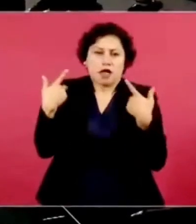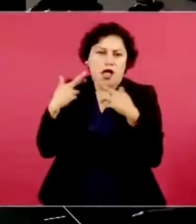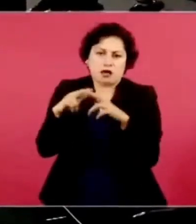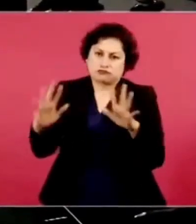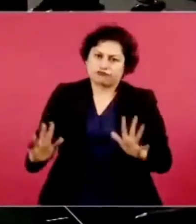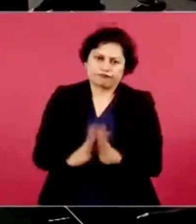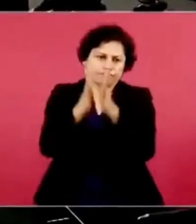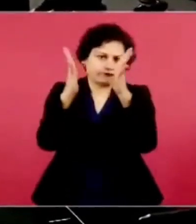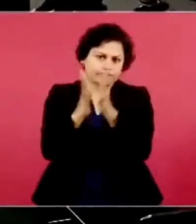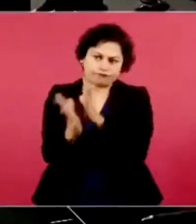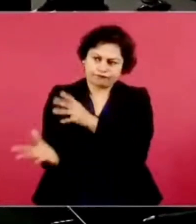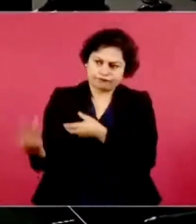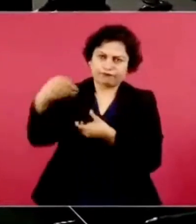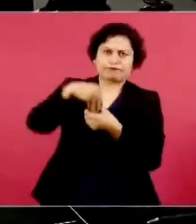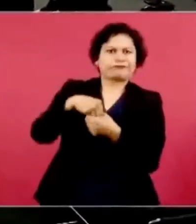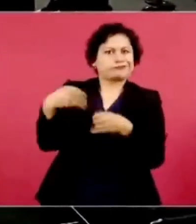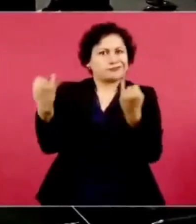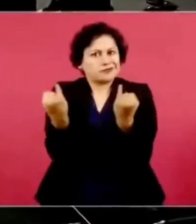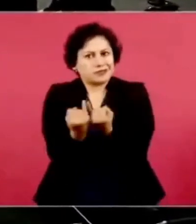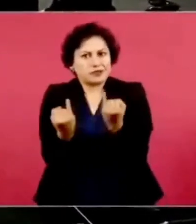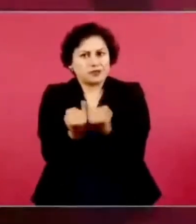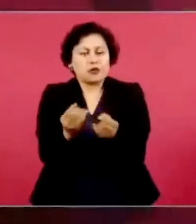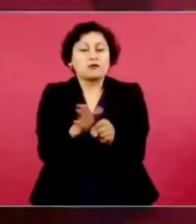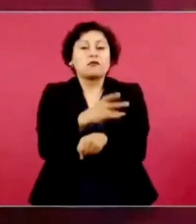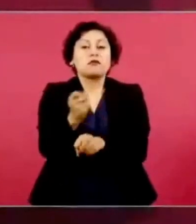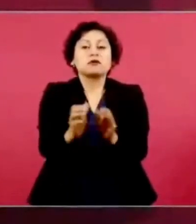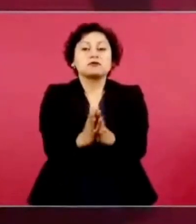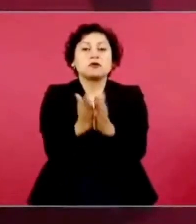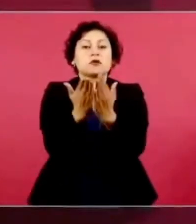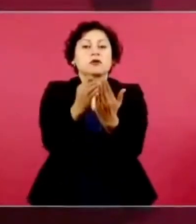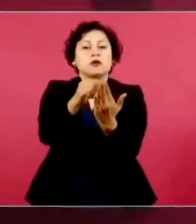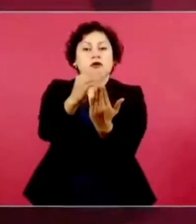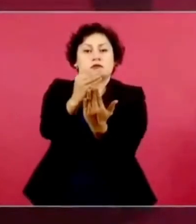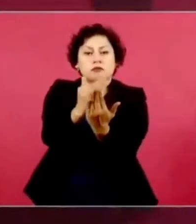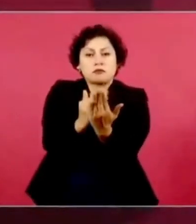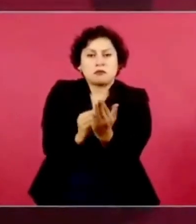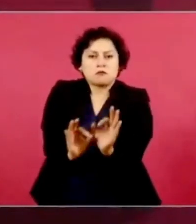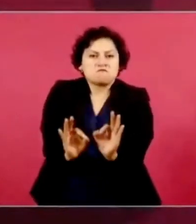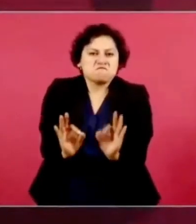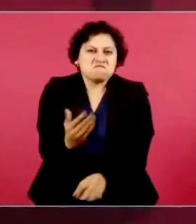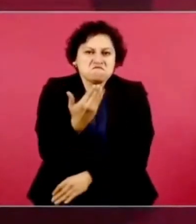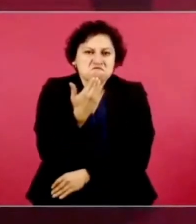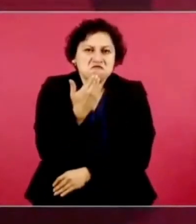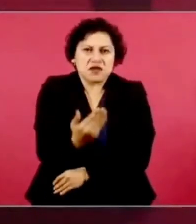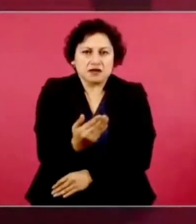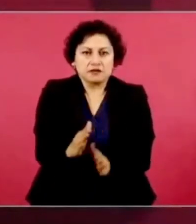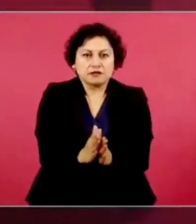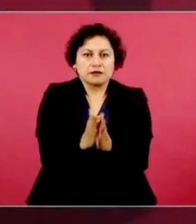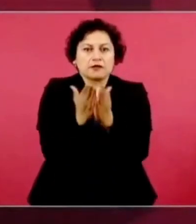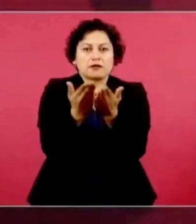Y están bien hechos. Eso les molestó mucho a los conservadores.